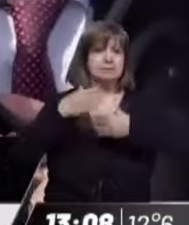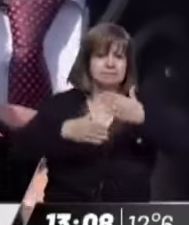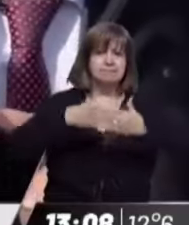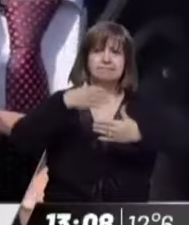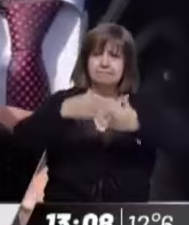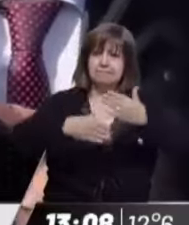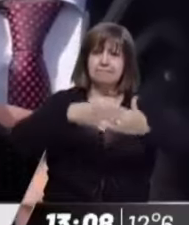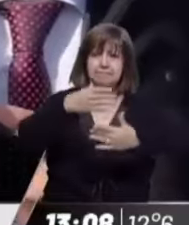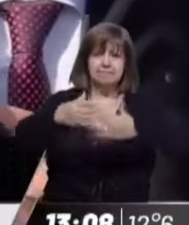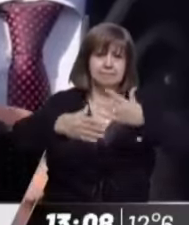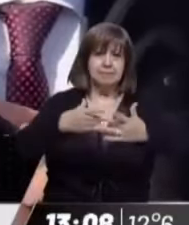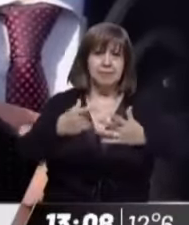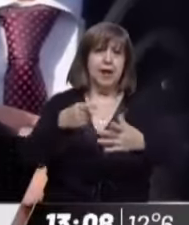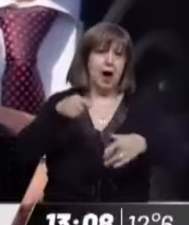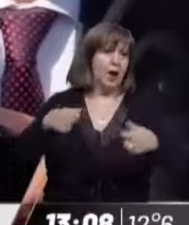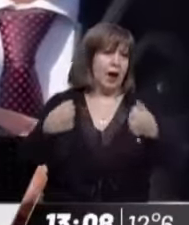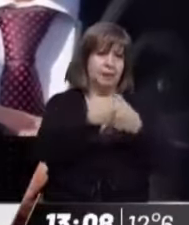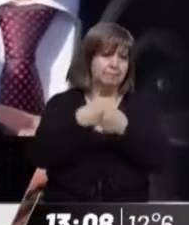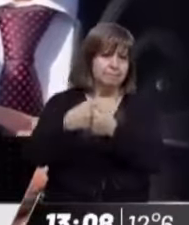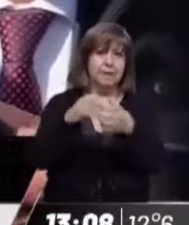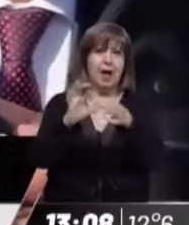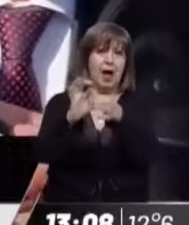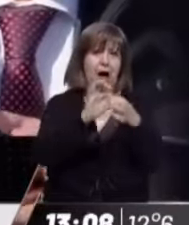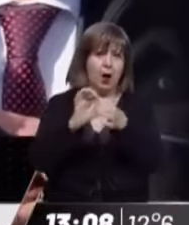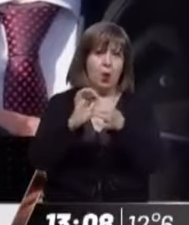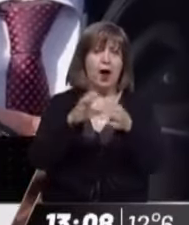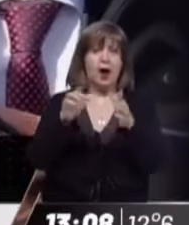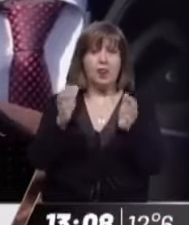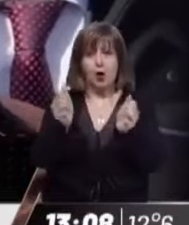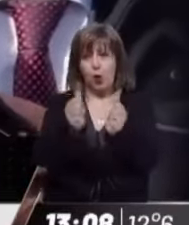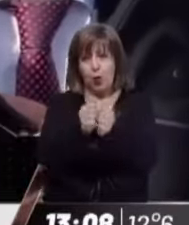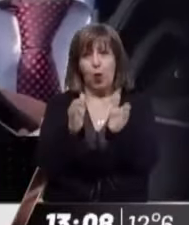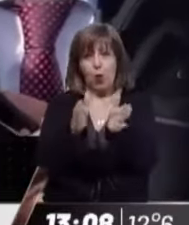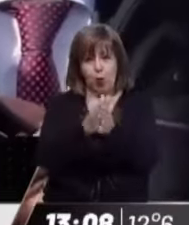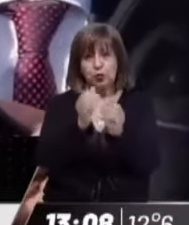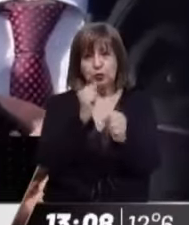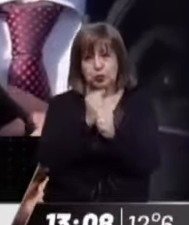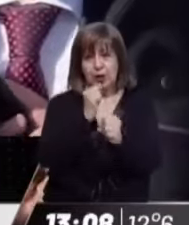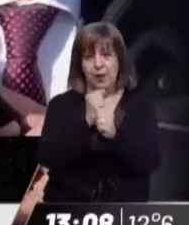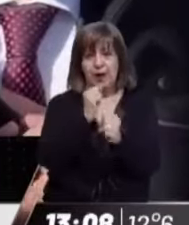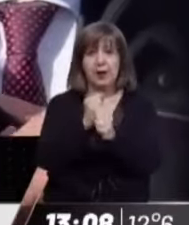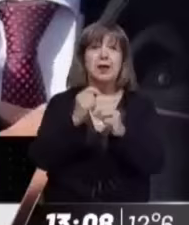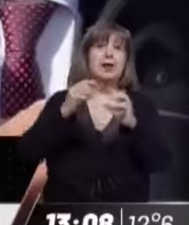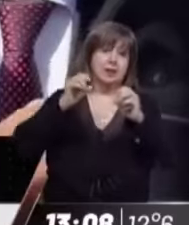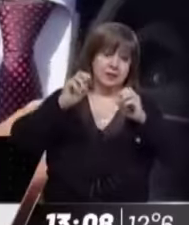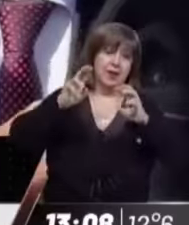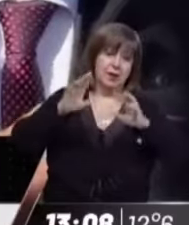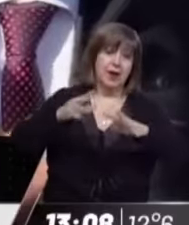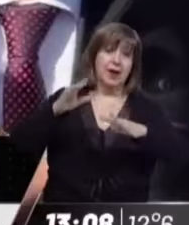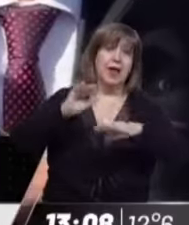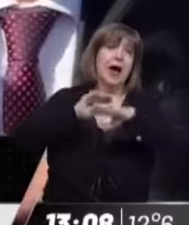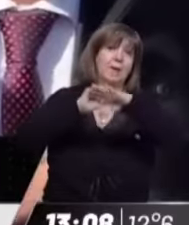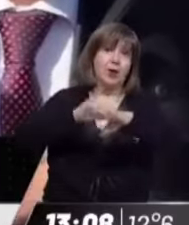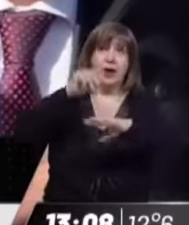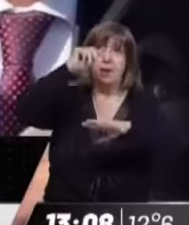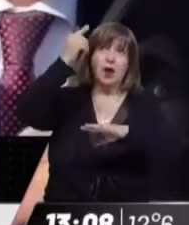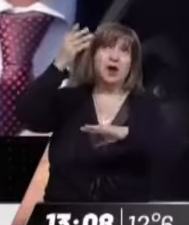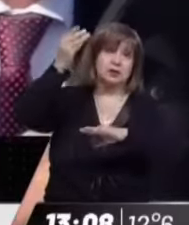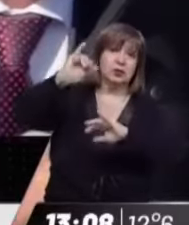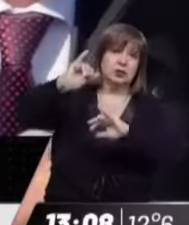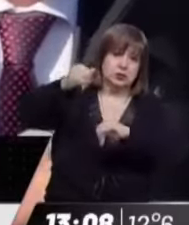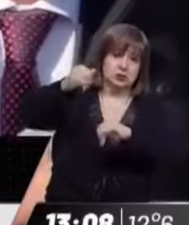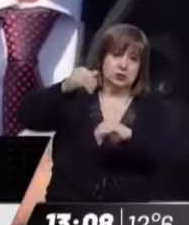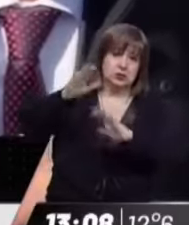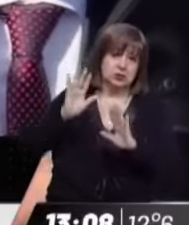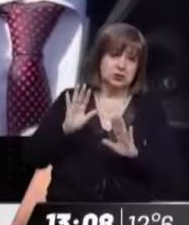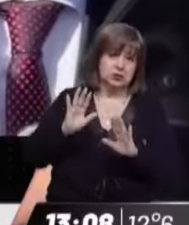son de nuestra competencia, y no escapa nuestra preocupación. Los temas nacionales apoyamos, y apoyamos con los votos,